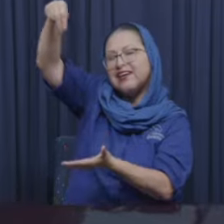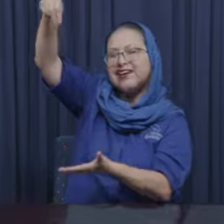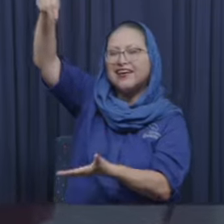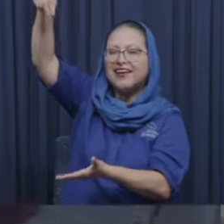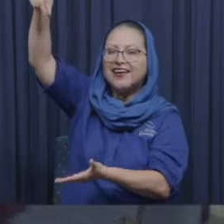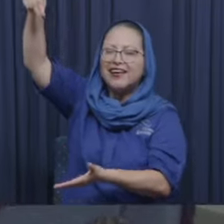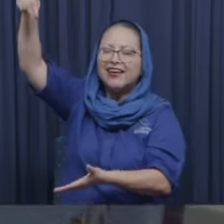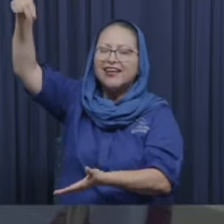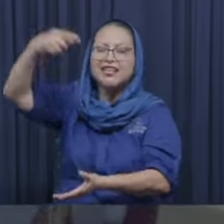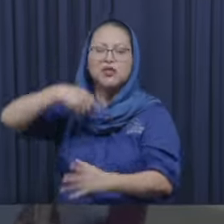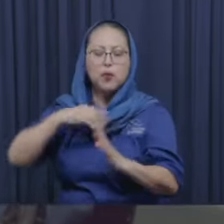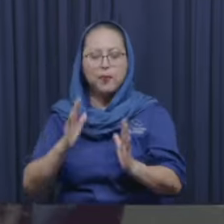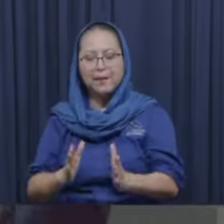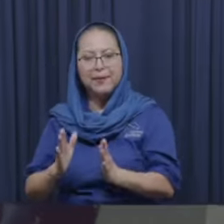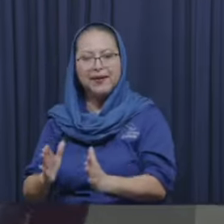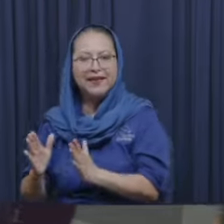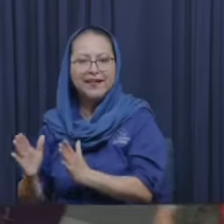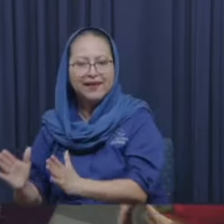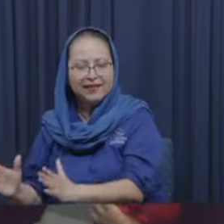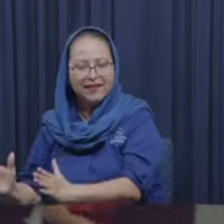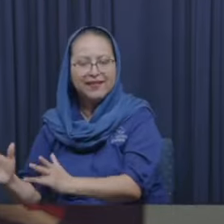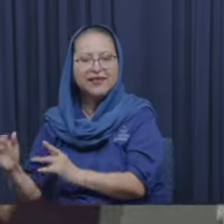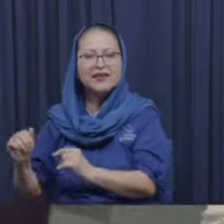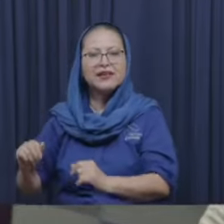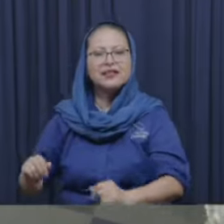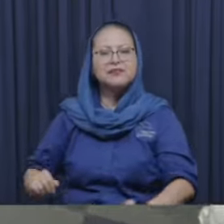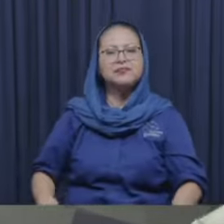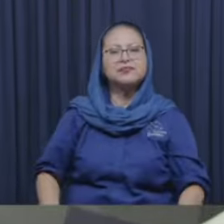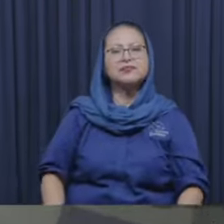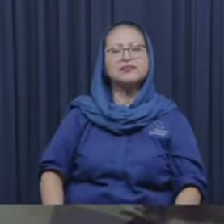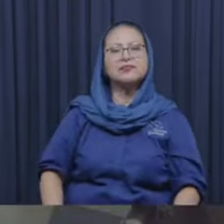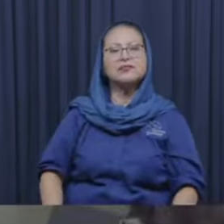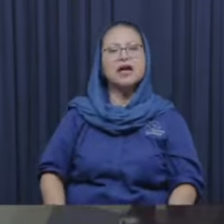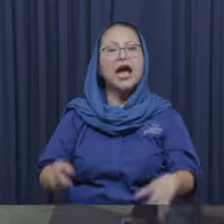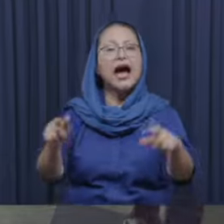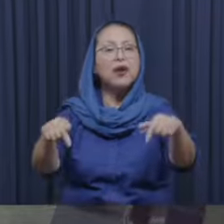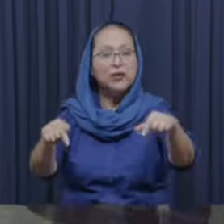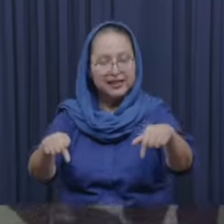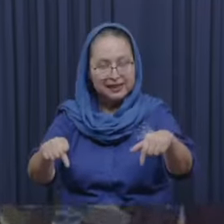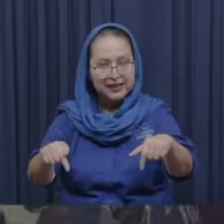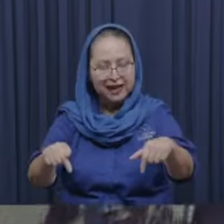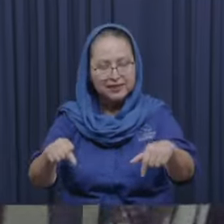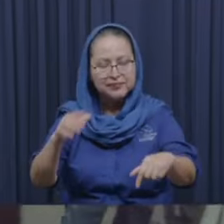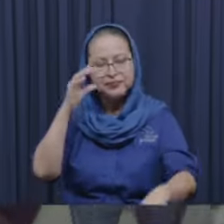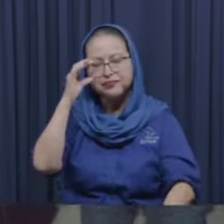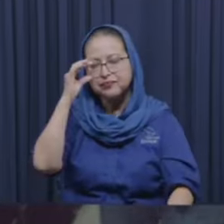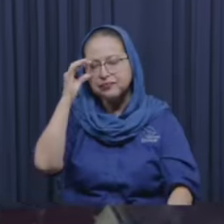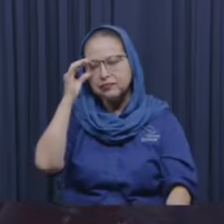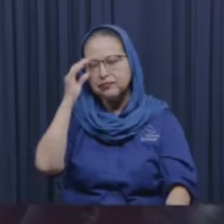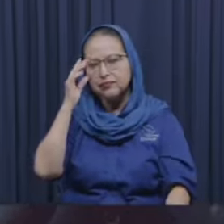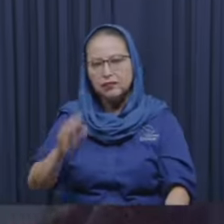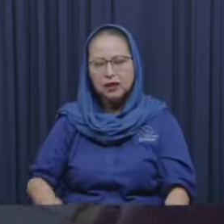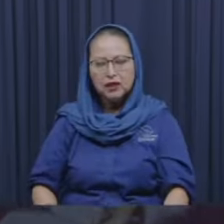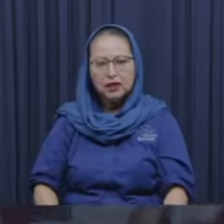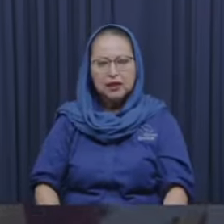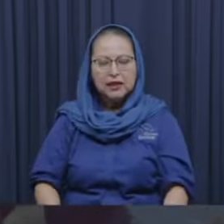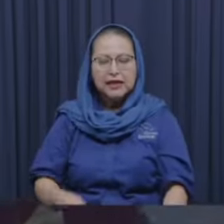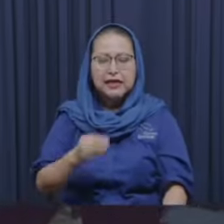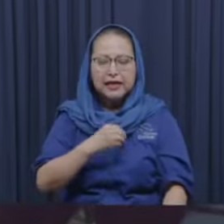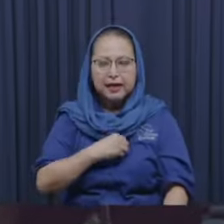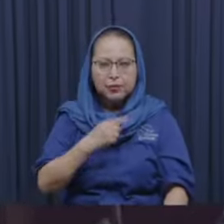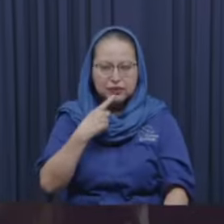suf Gracias señor ha sido un tiempo muy muy